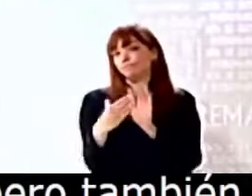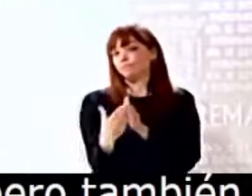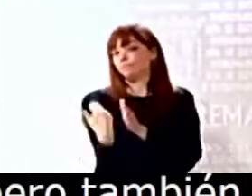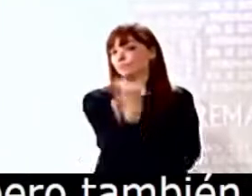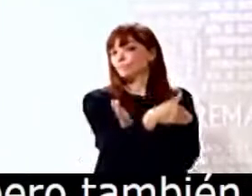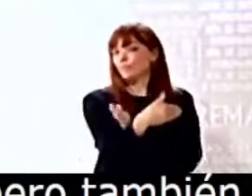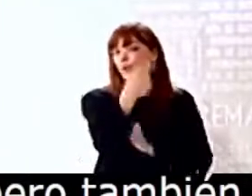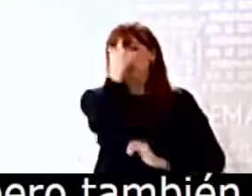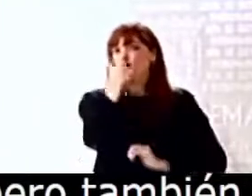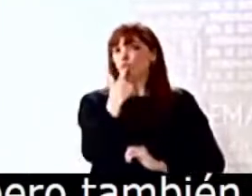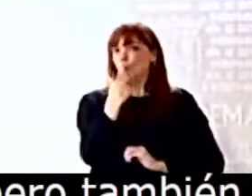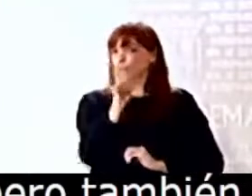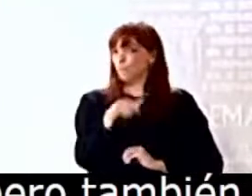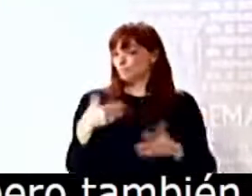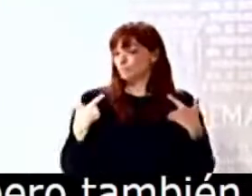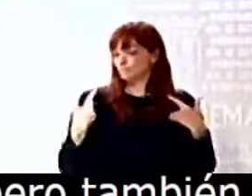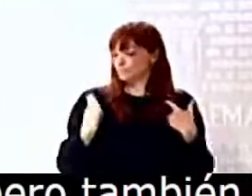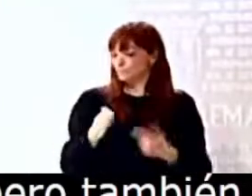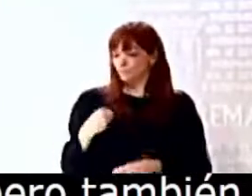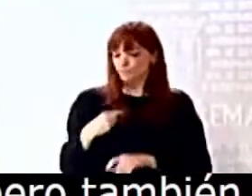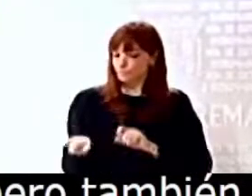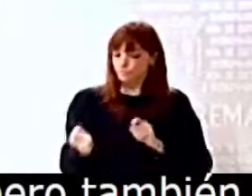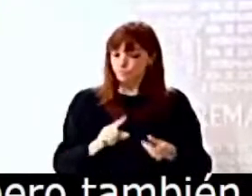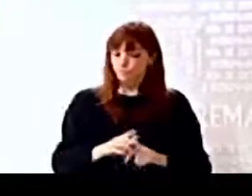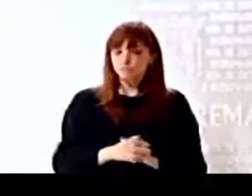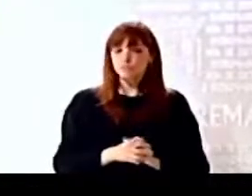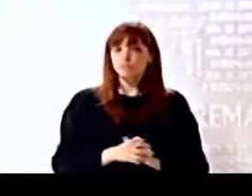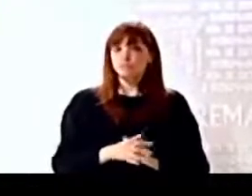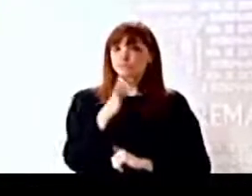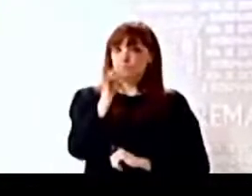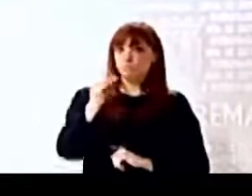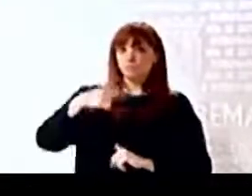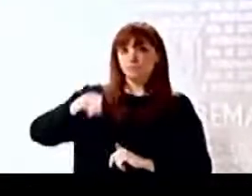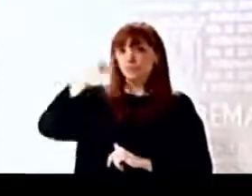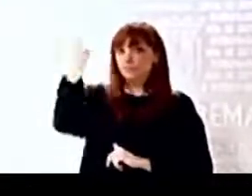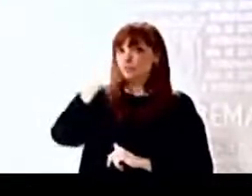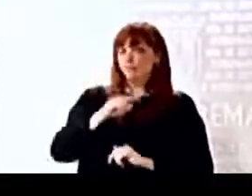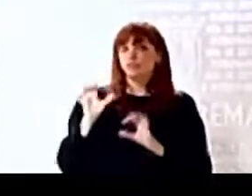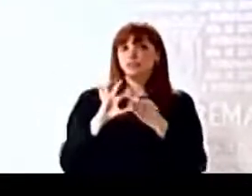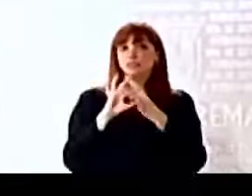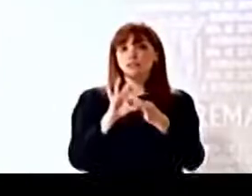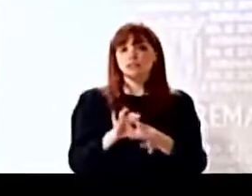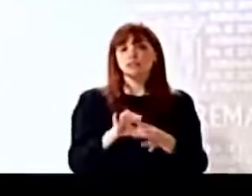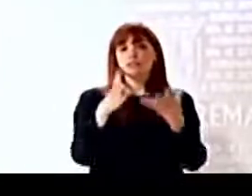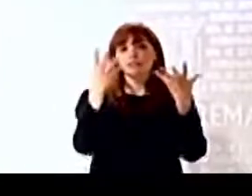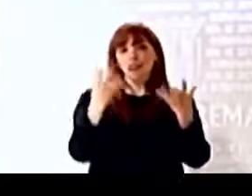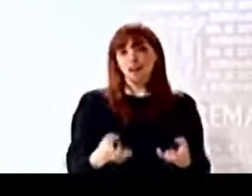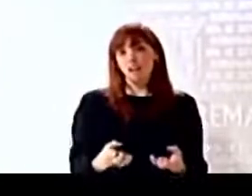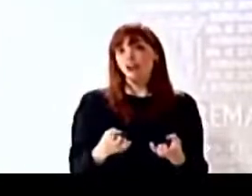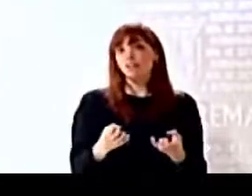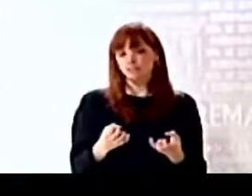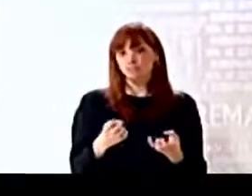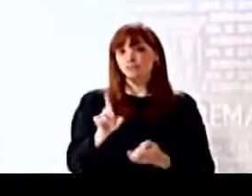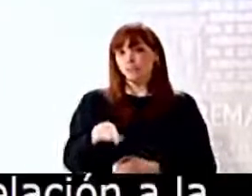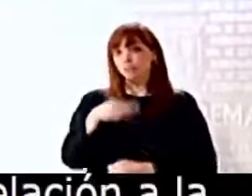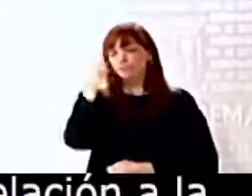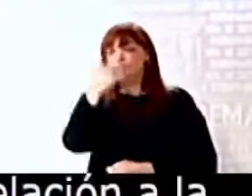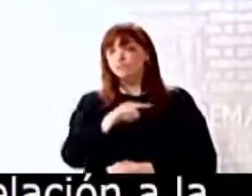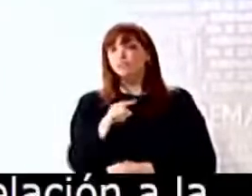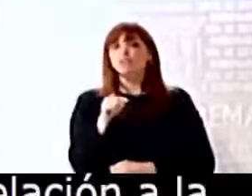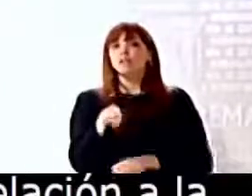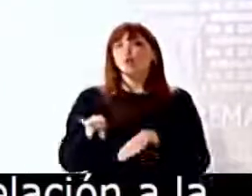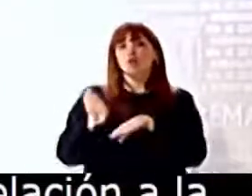de Portugal. Y además, y como ustedes saben, y con relación a la sequía,